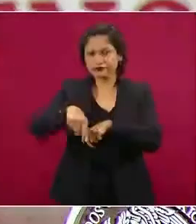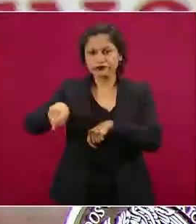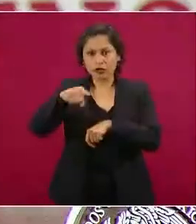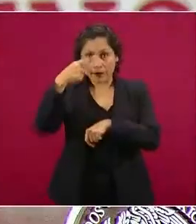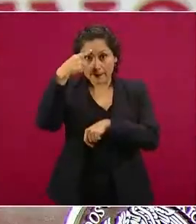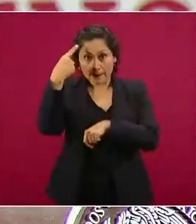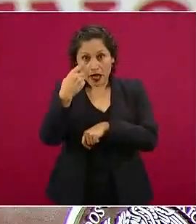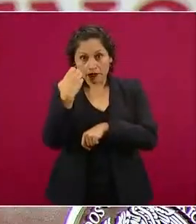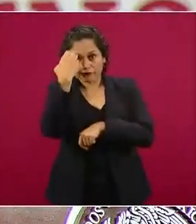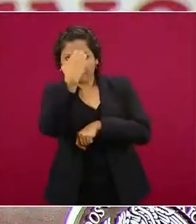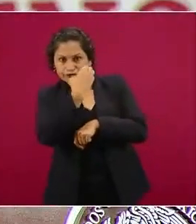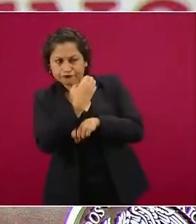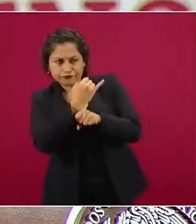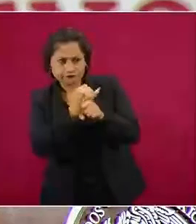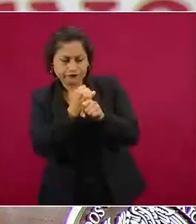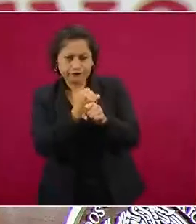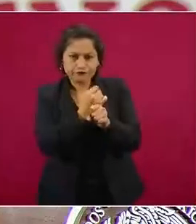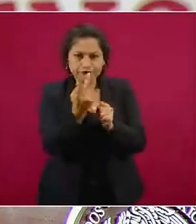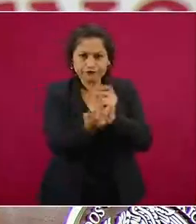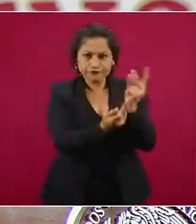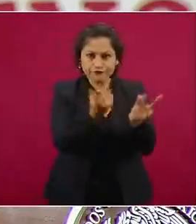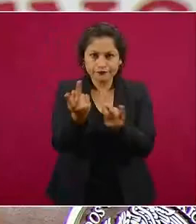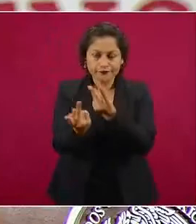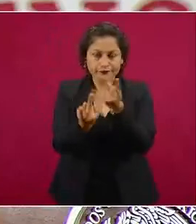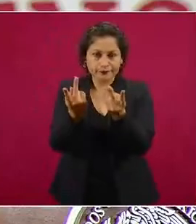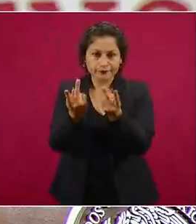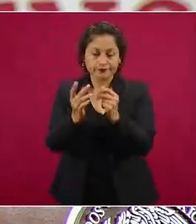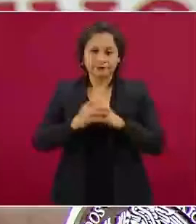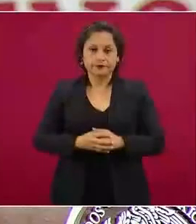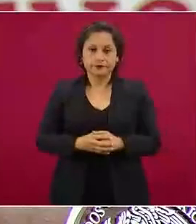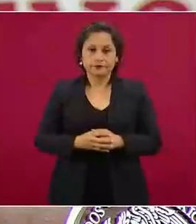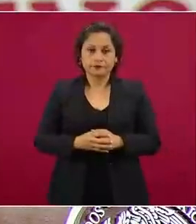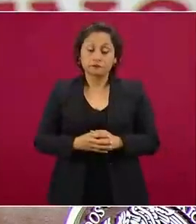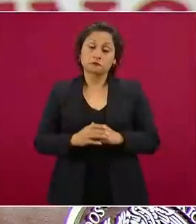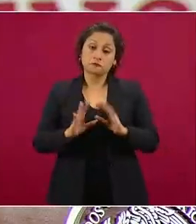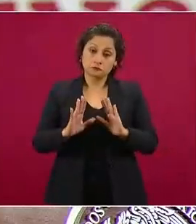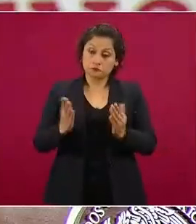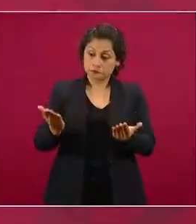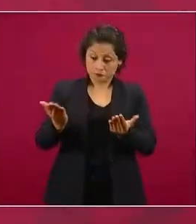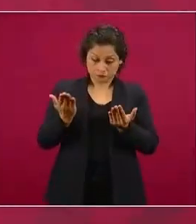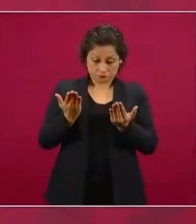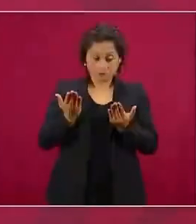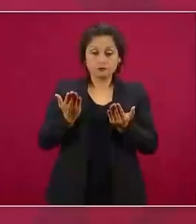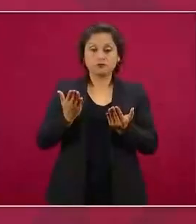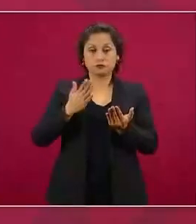Y salí mejor